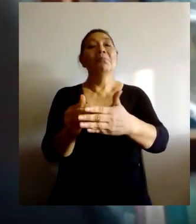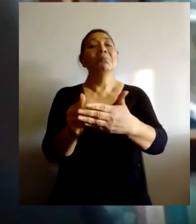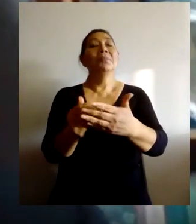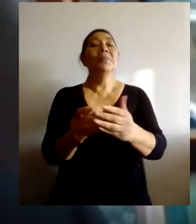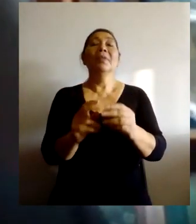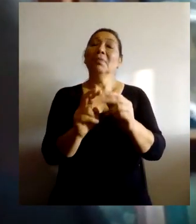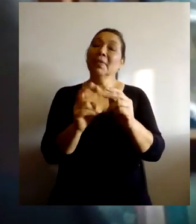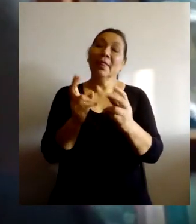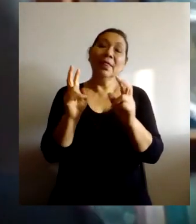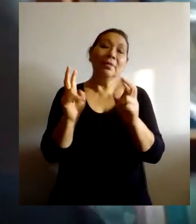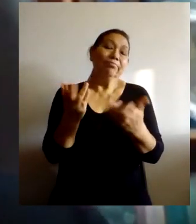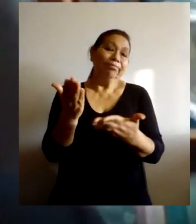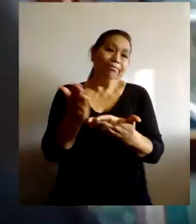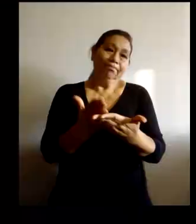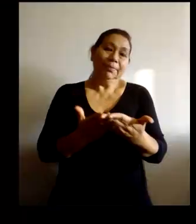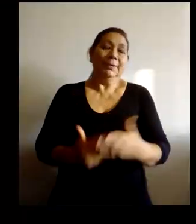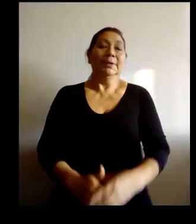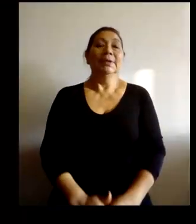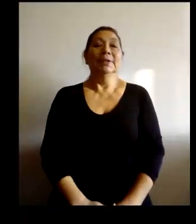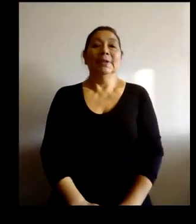señora secretaria relatora.